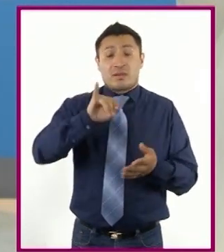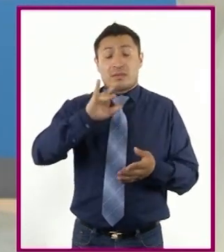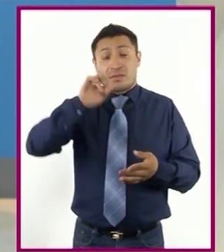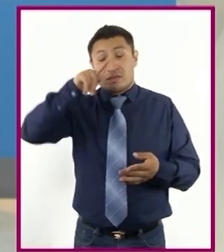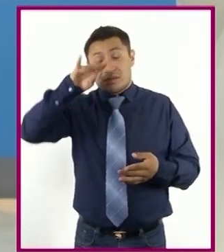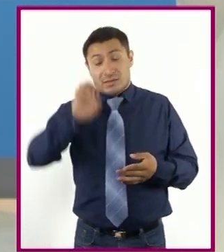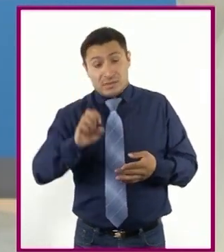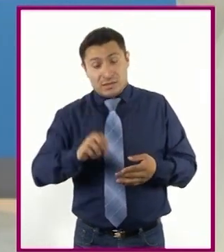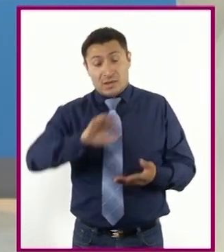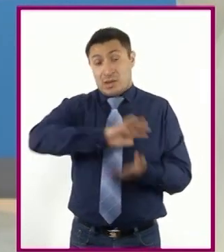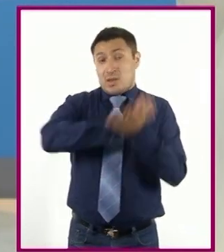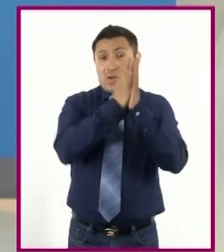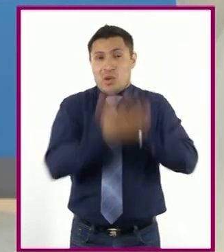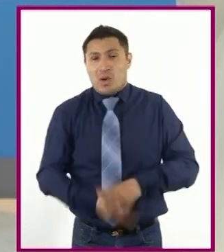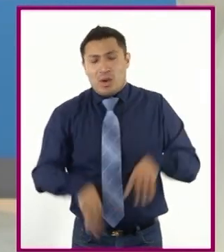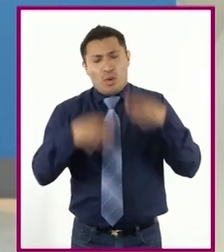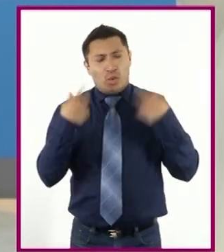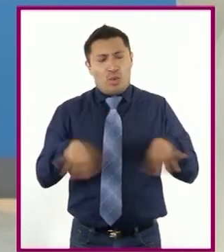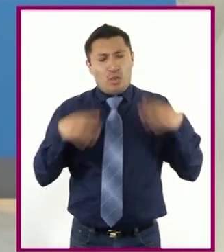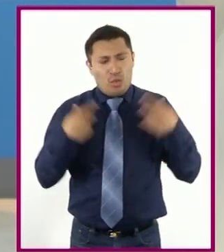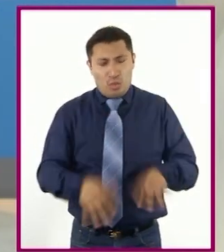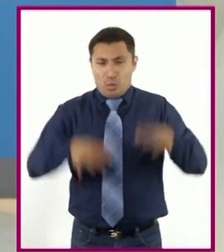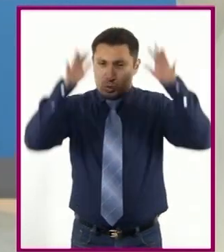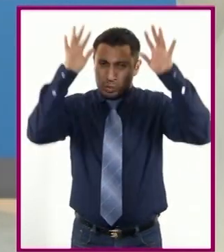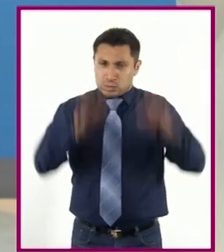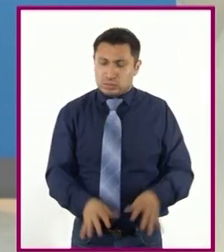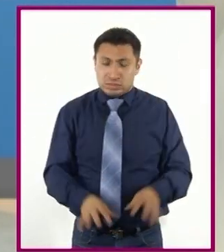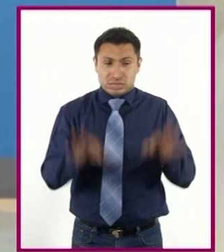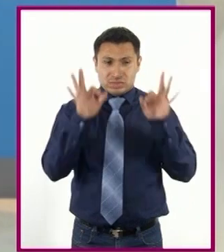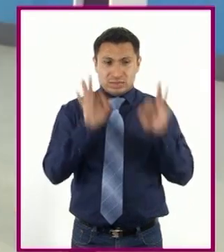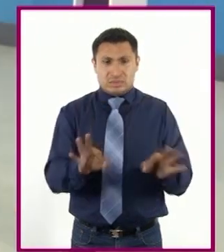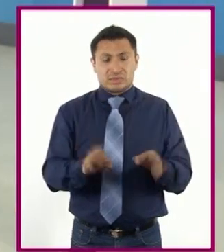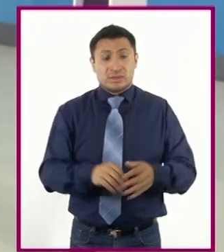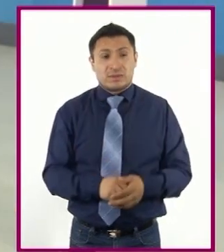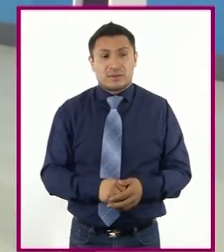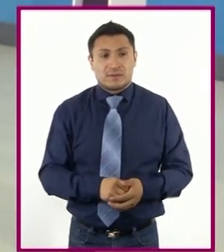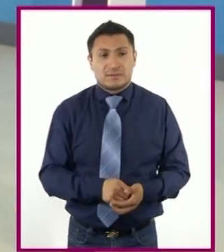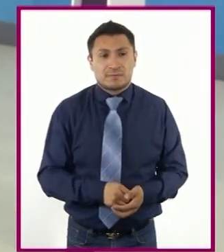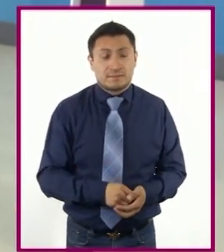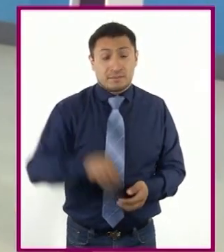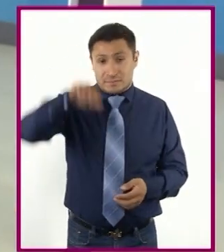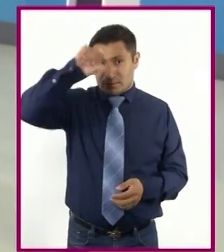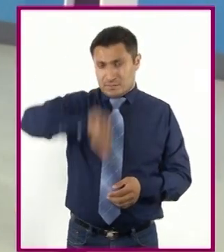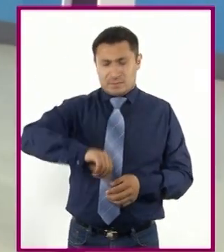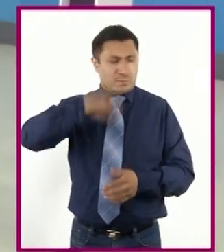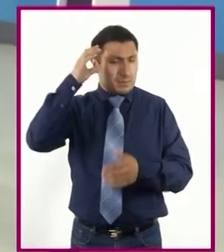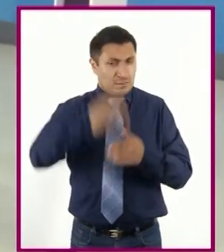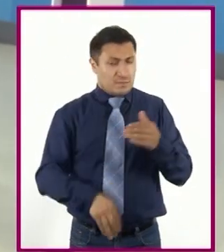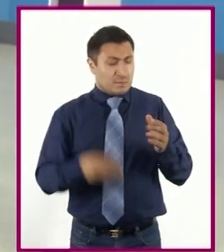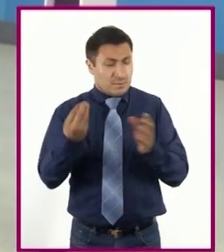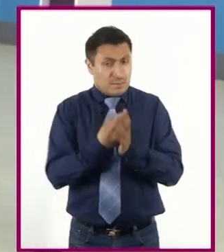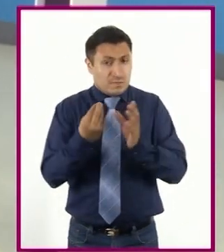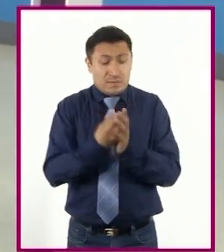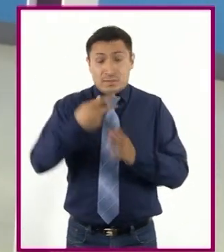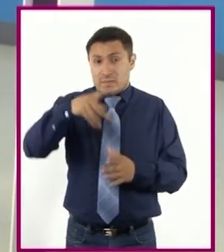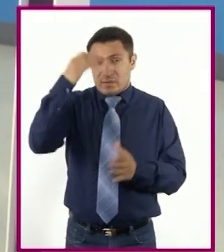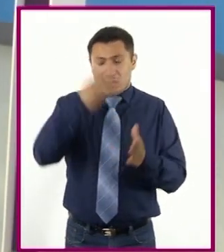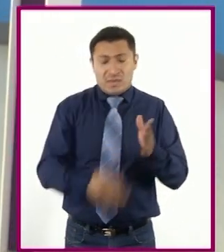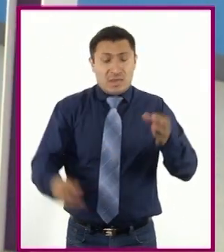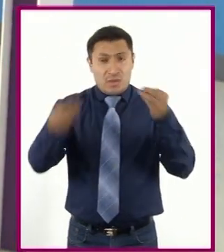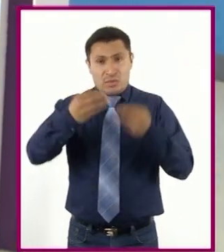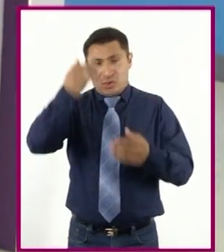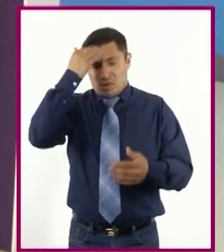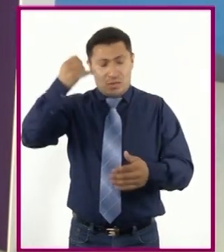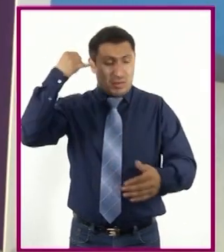Rivapalacio, que se convirtió en un emblema del triunfo republicano. Por hoy hemos concluido, pero aún nos queda